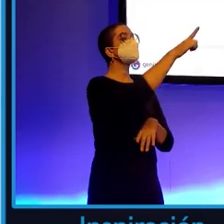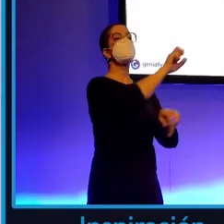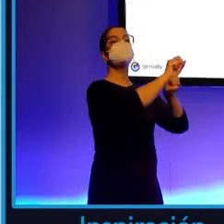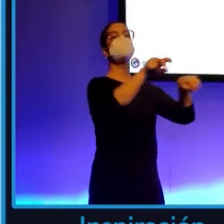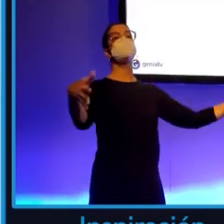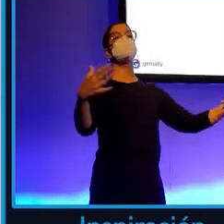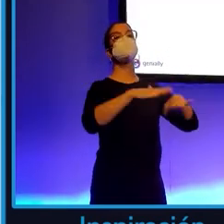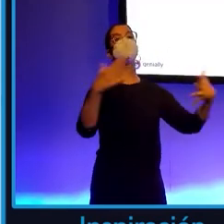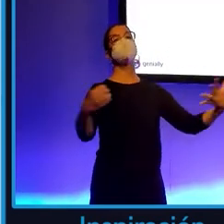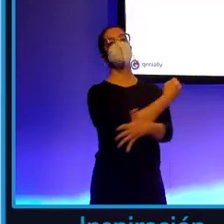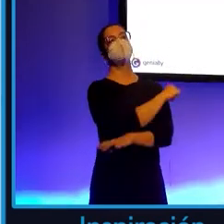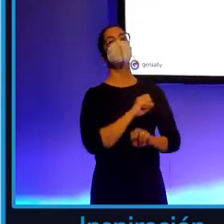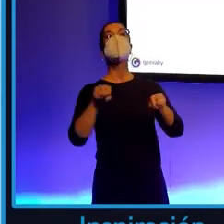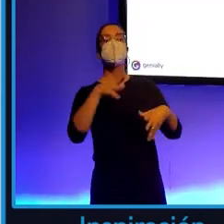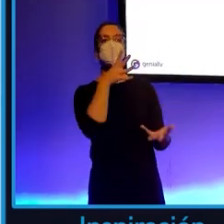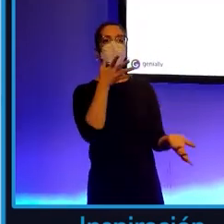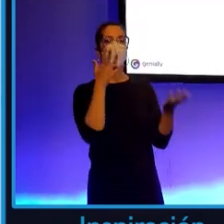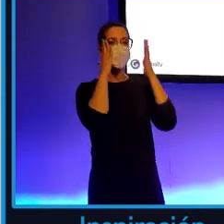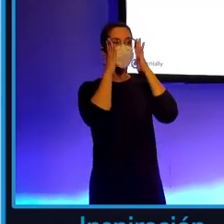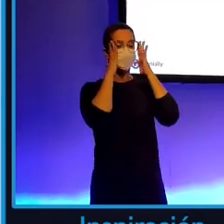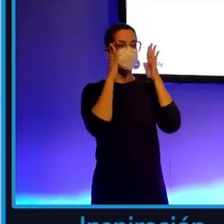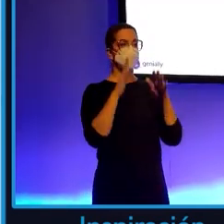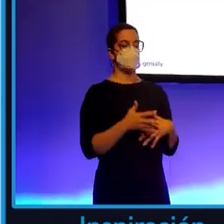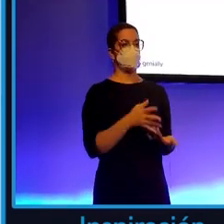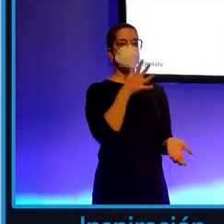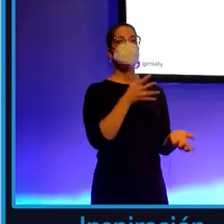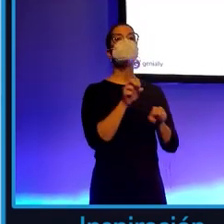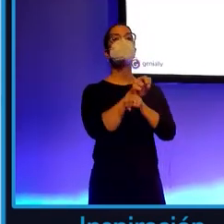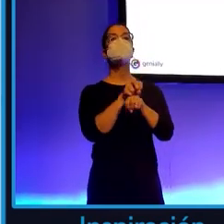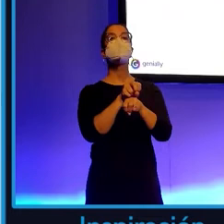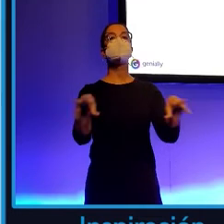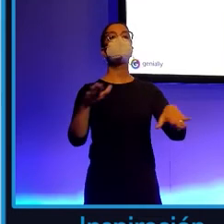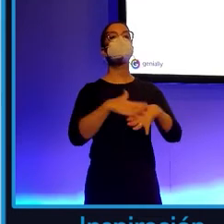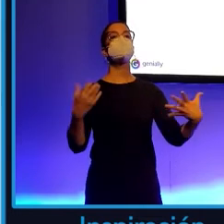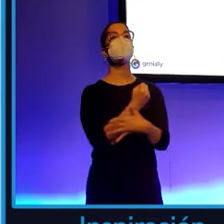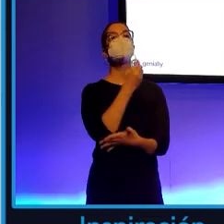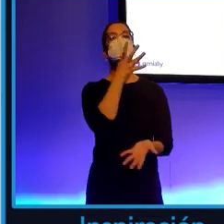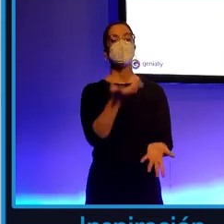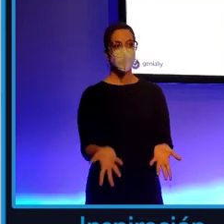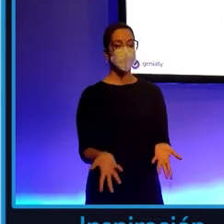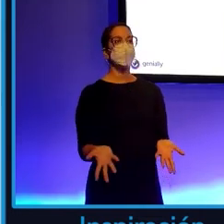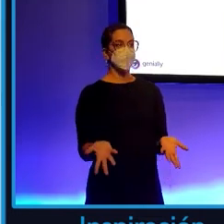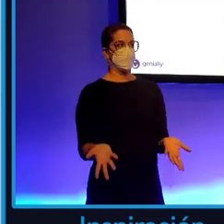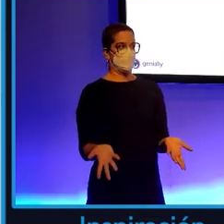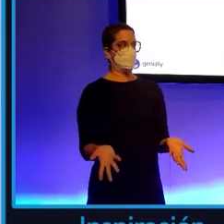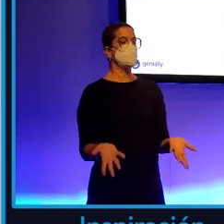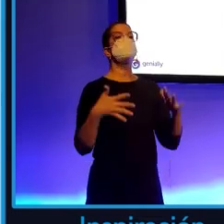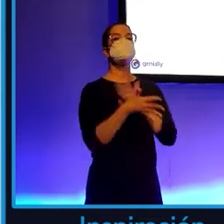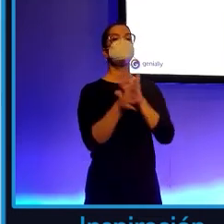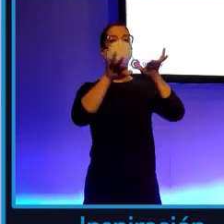peor por qué peor para todos porque va a ser peor para el planeta y por lo tanto peor para los